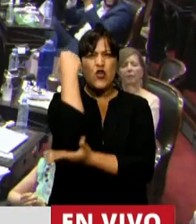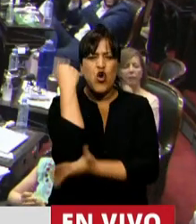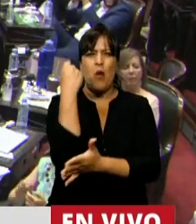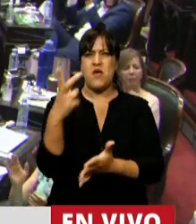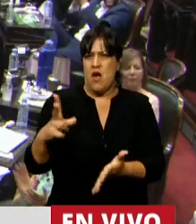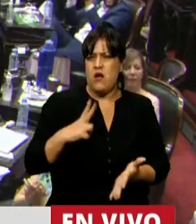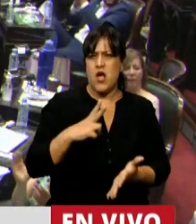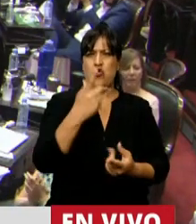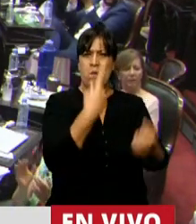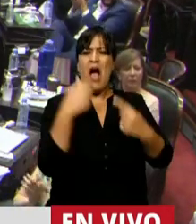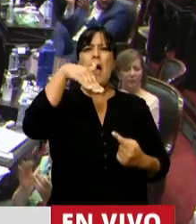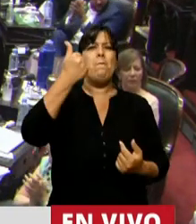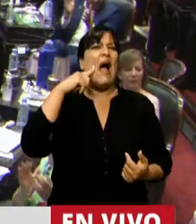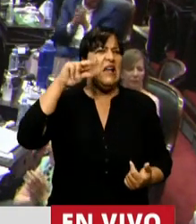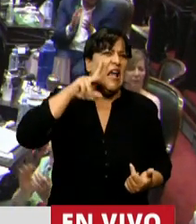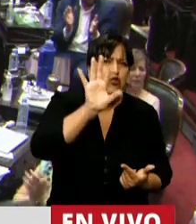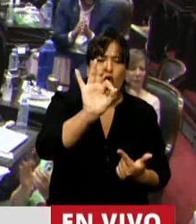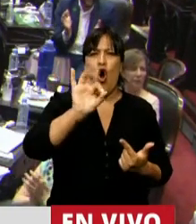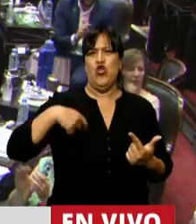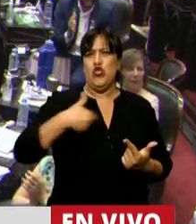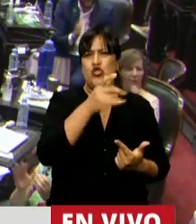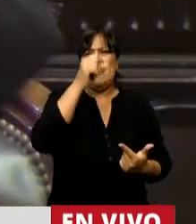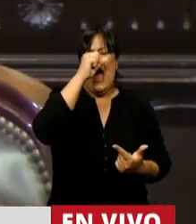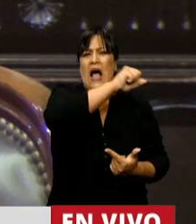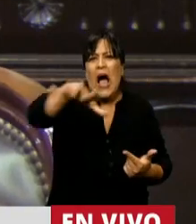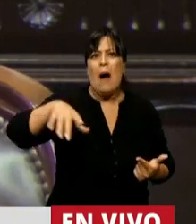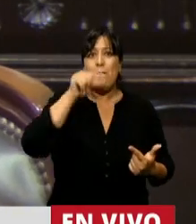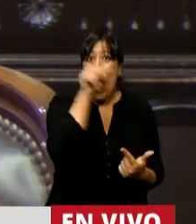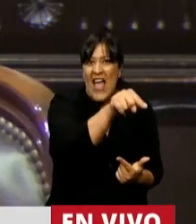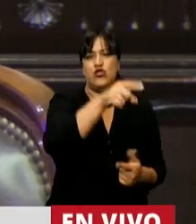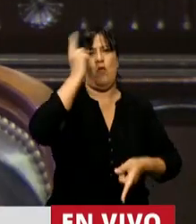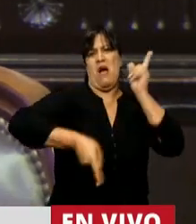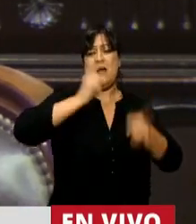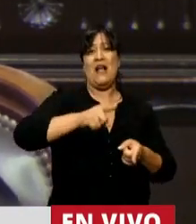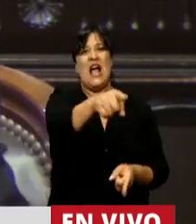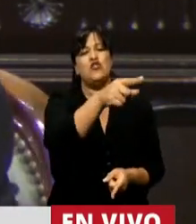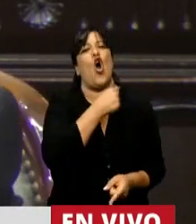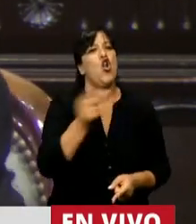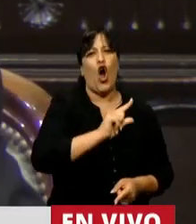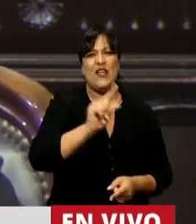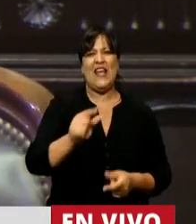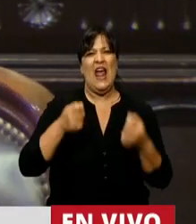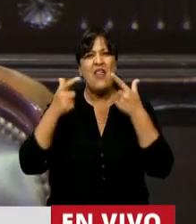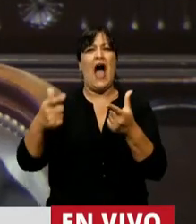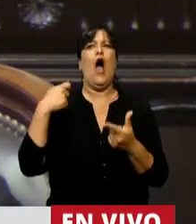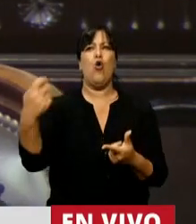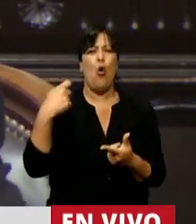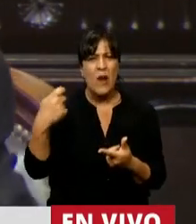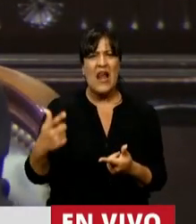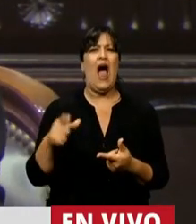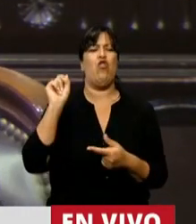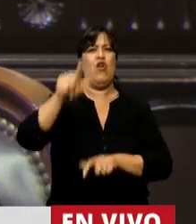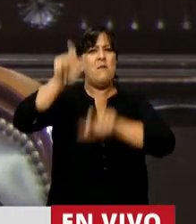económico, Mañeto, la sociedad rural. Esos son los que nos quieren que tengamos jubilados